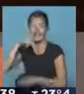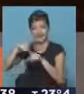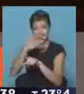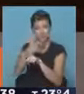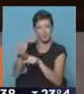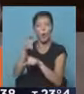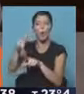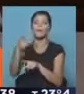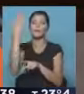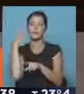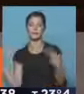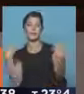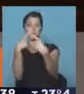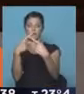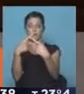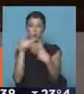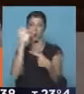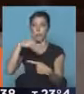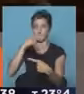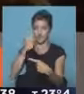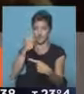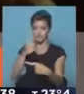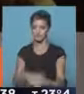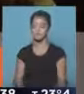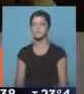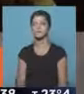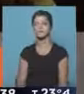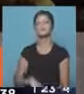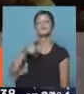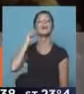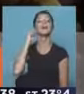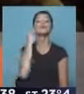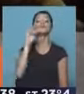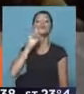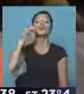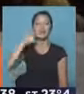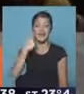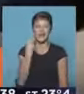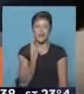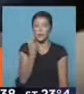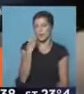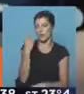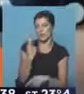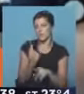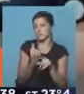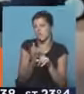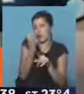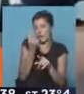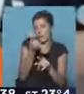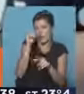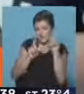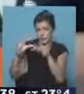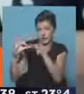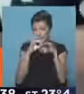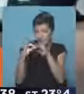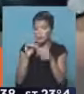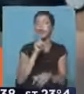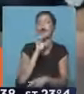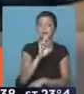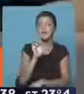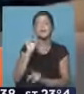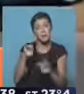por desafiar a obama giuliani uno de los pocos aliados fieles de trump dentro del partido republicano también